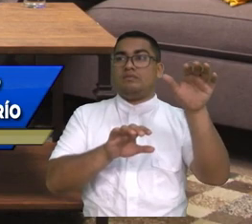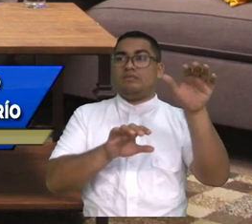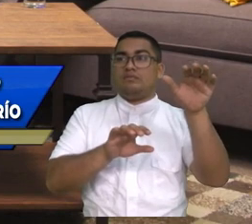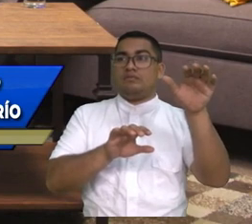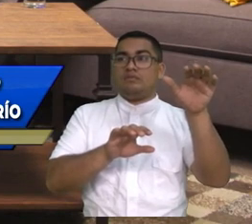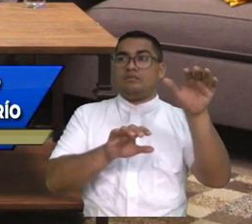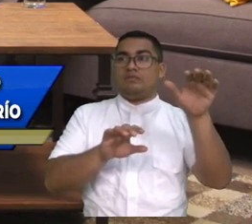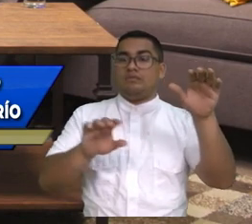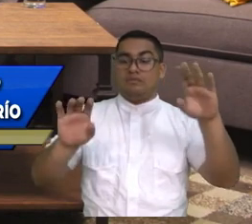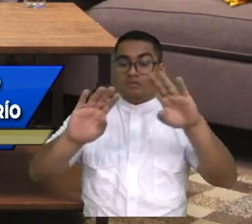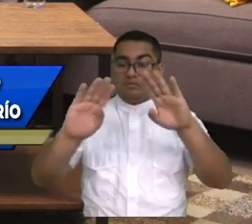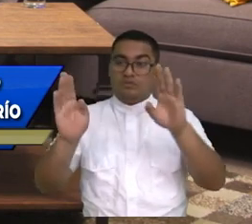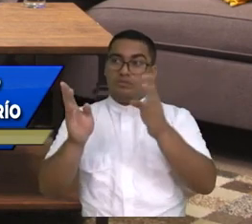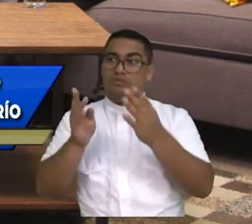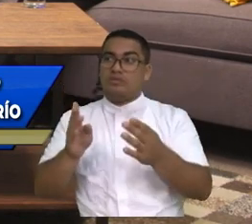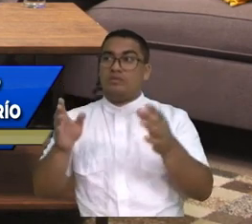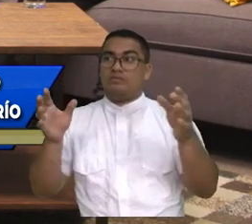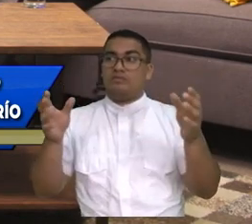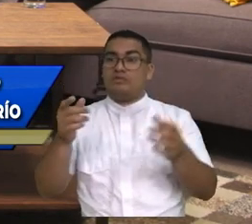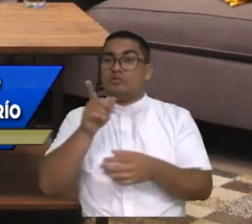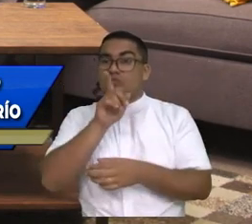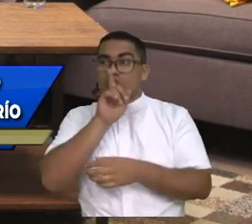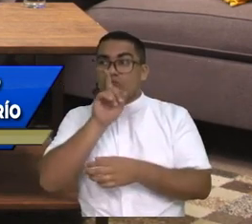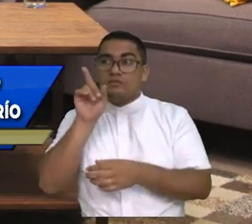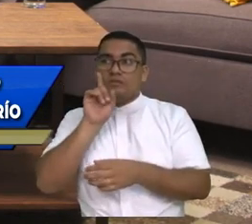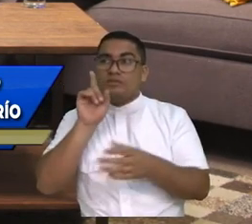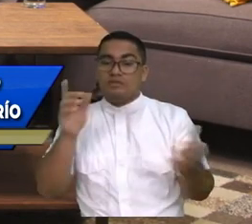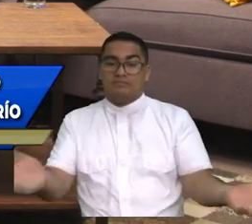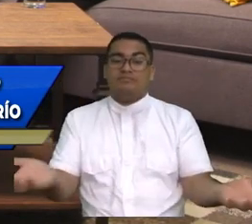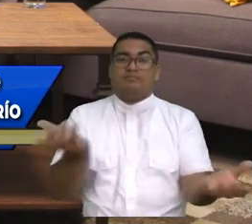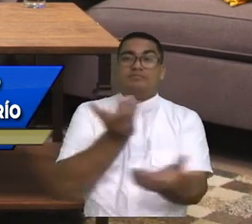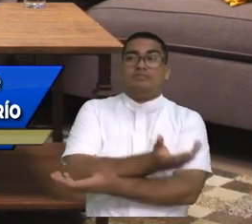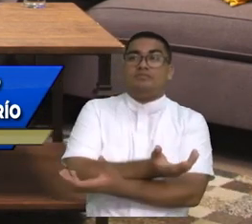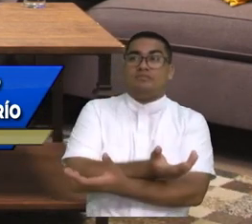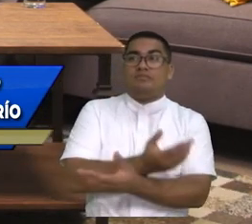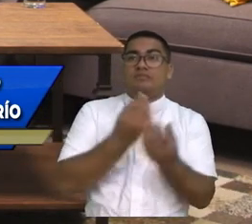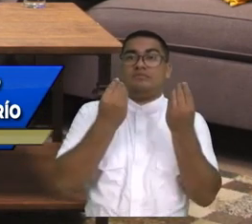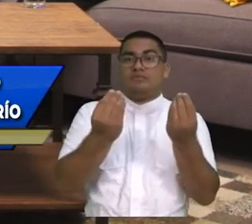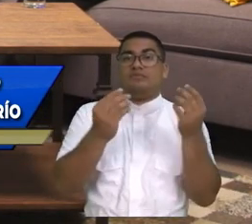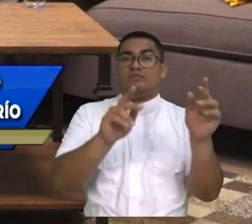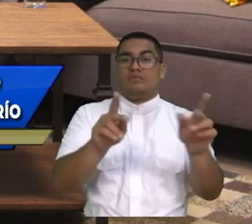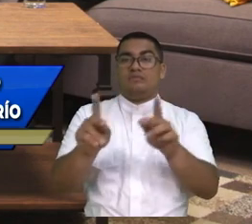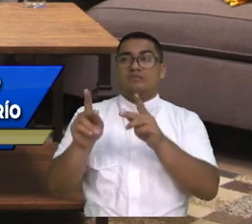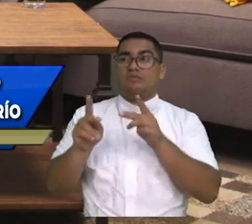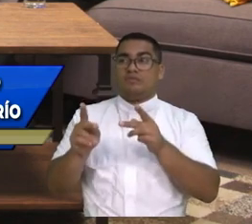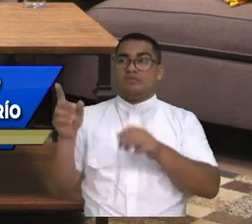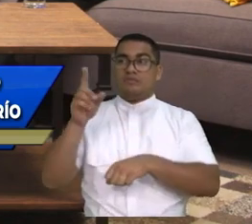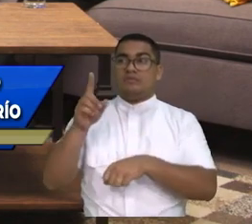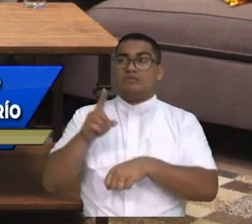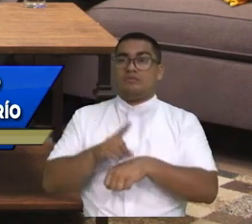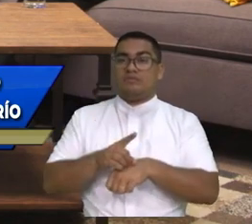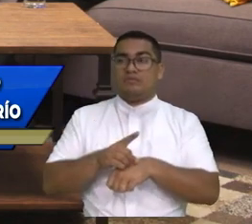hacerlo pasar por el de Darío, porque en realidad mucha gente se lo estaba disputando. La primera intención del doctor de